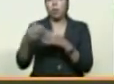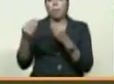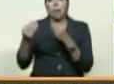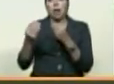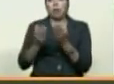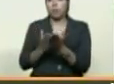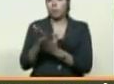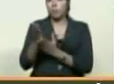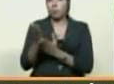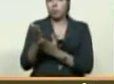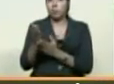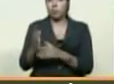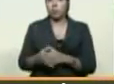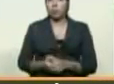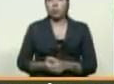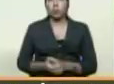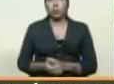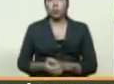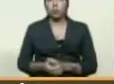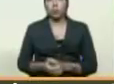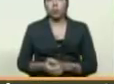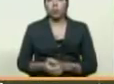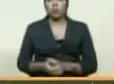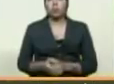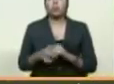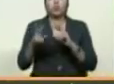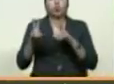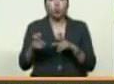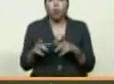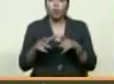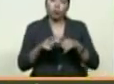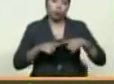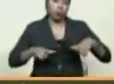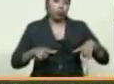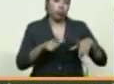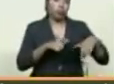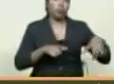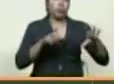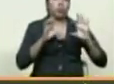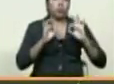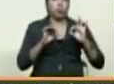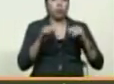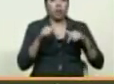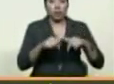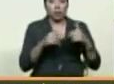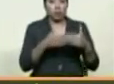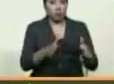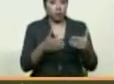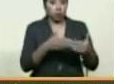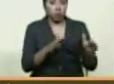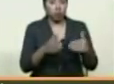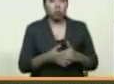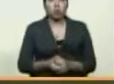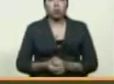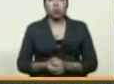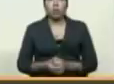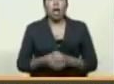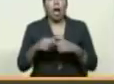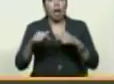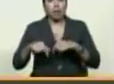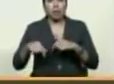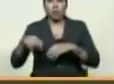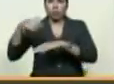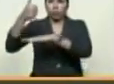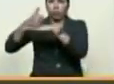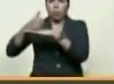seguir abriendo espacios como estos. Aquí van a funcionar, bueno, una estación